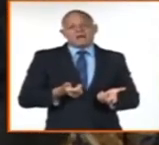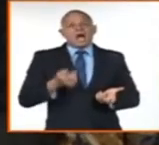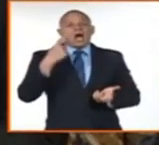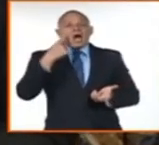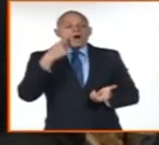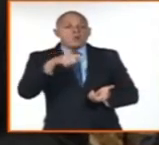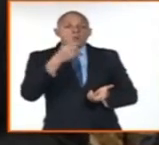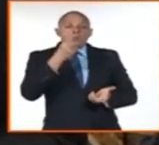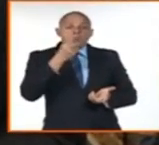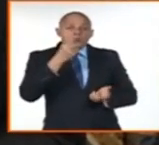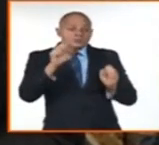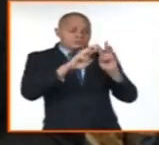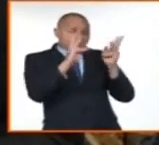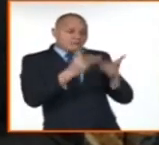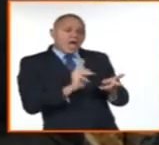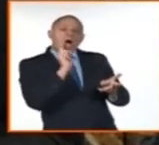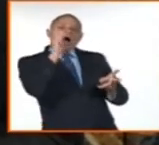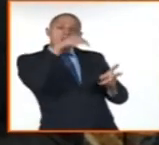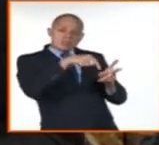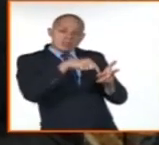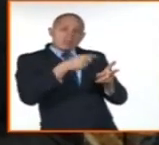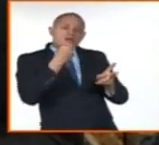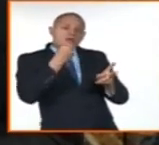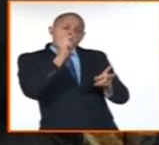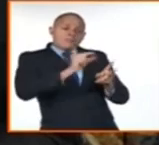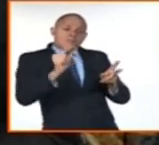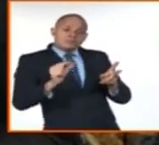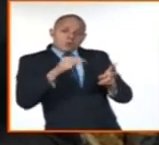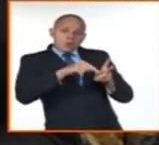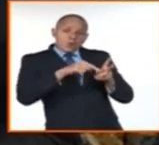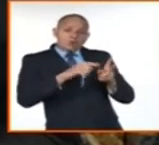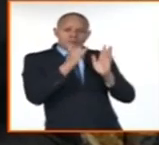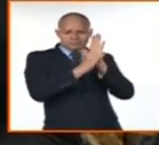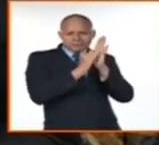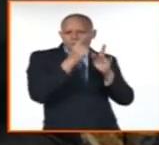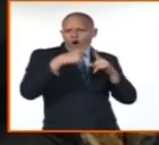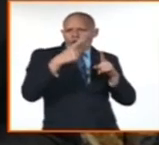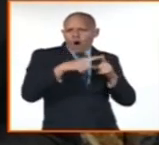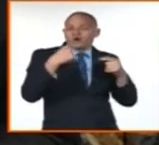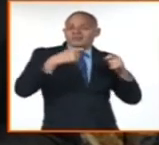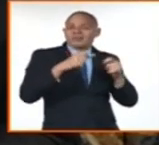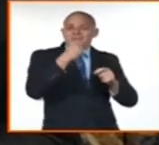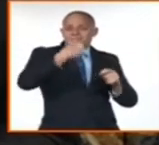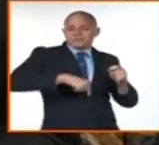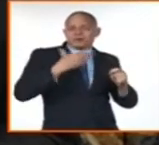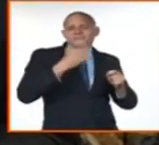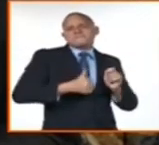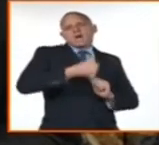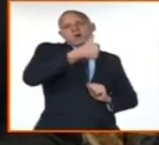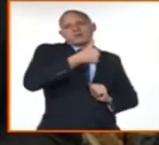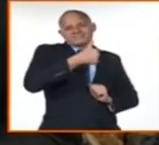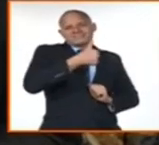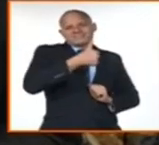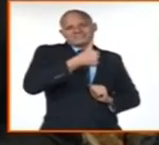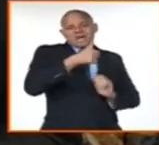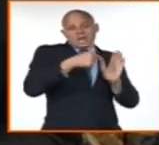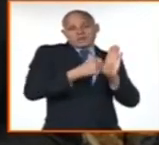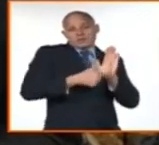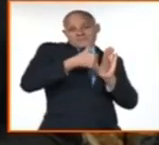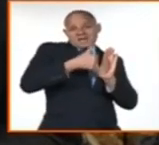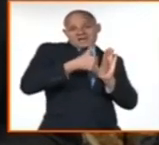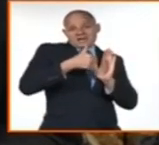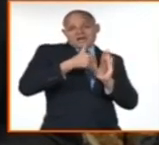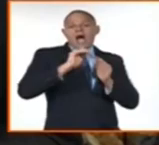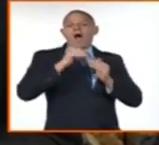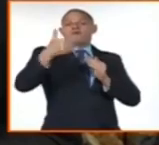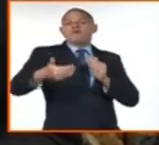ese mundo real, donde no predomine ni el odio, ni la